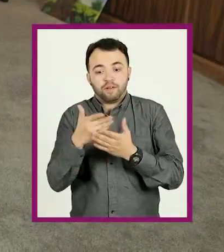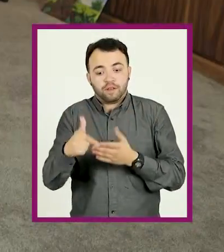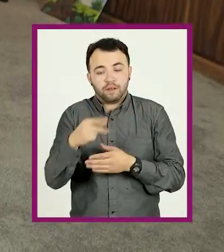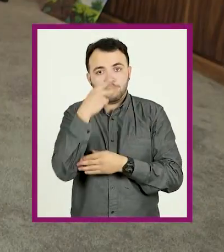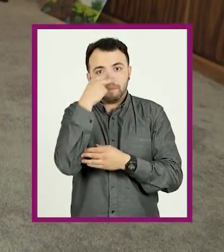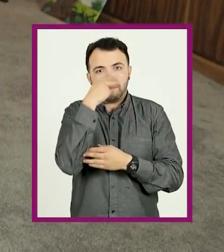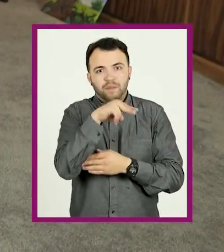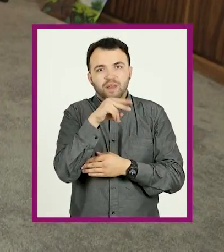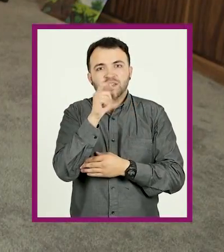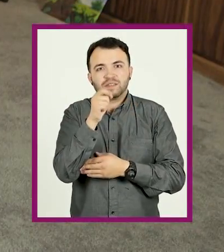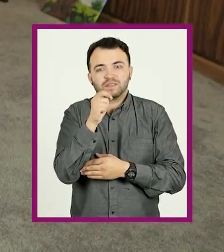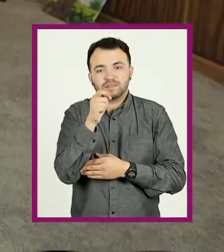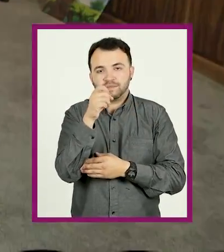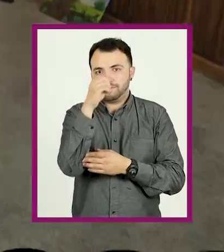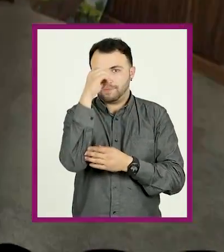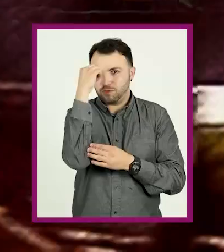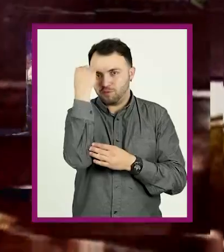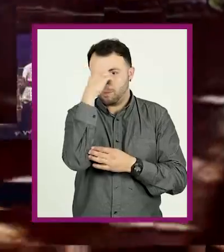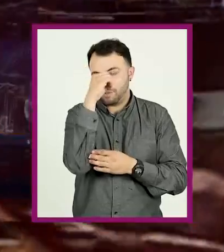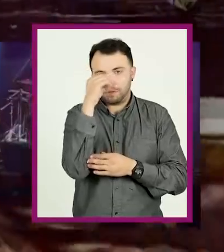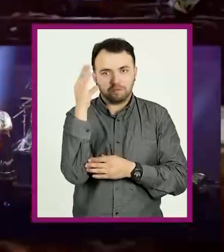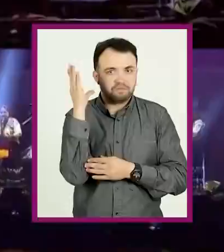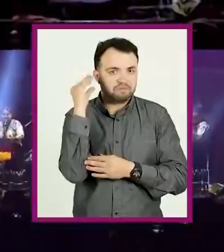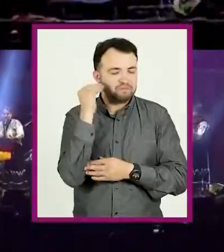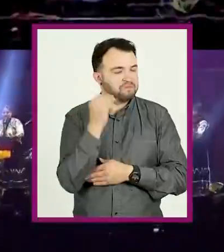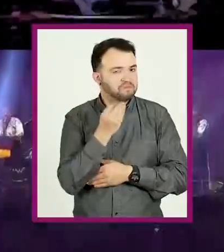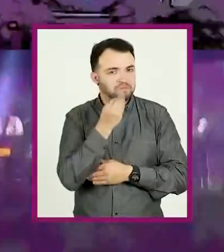musical extraordinaria, y se trata de Oaxaca.